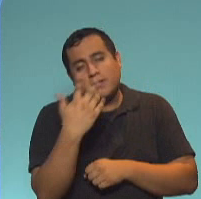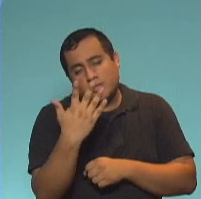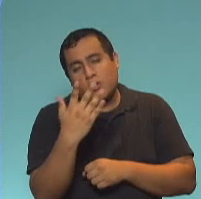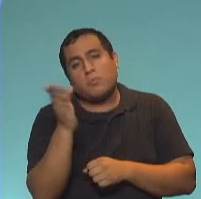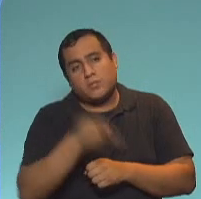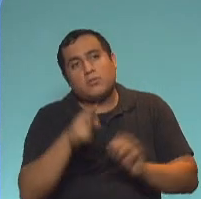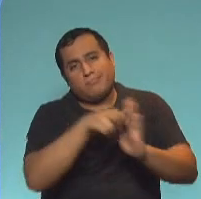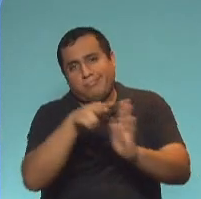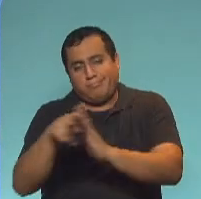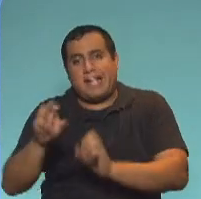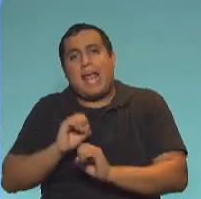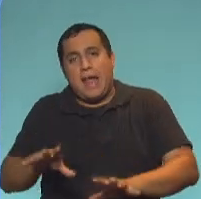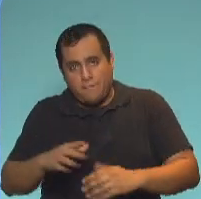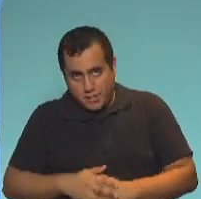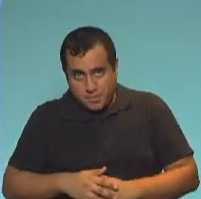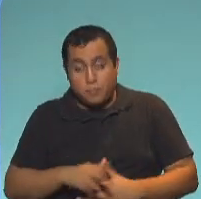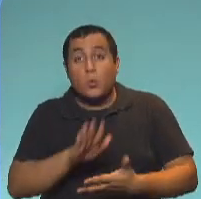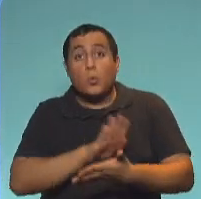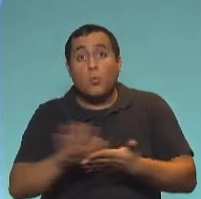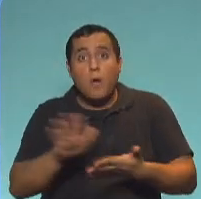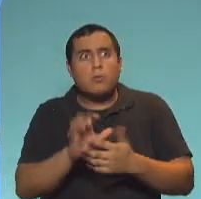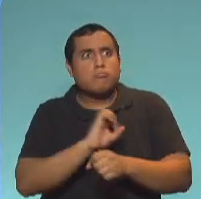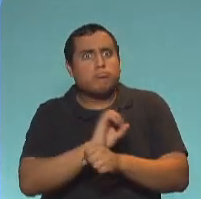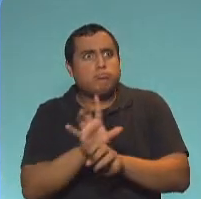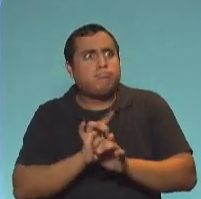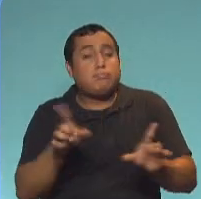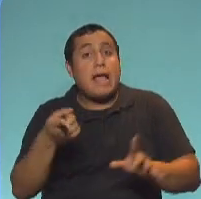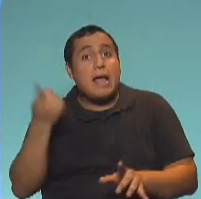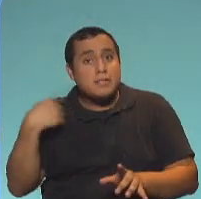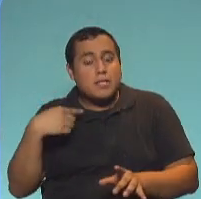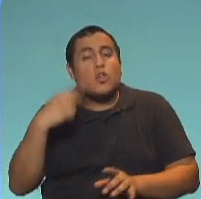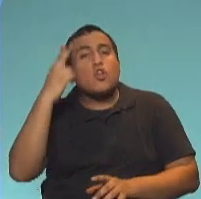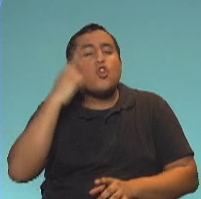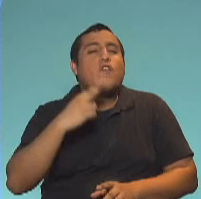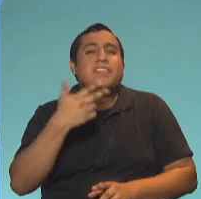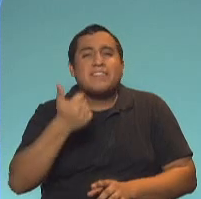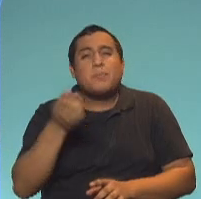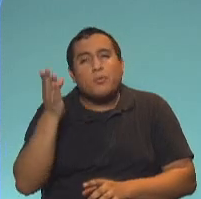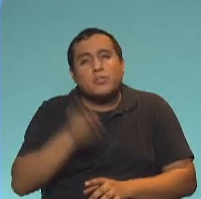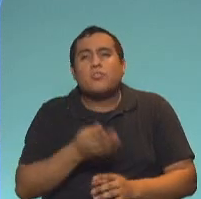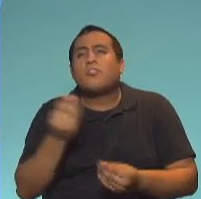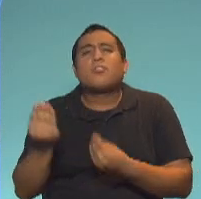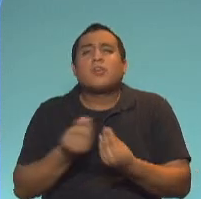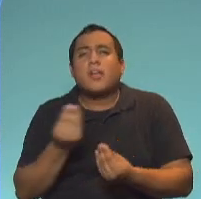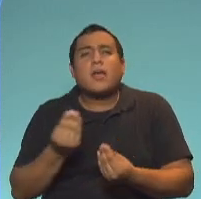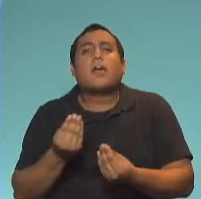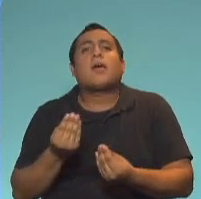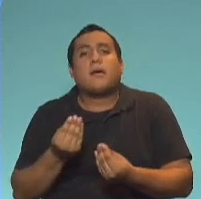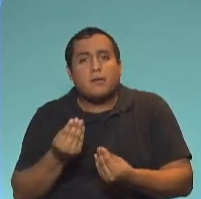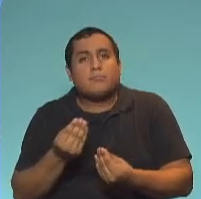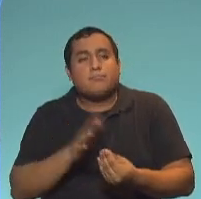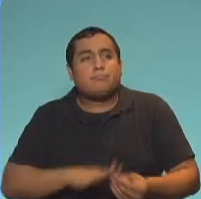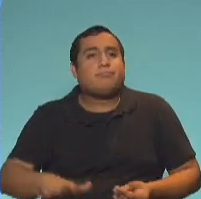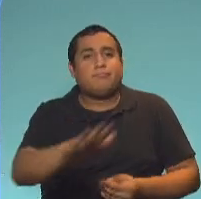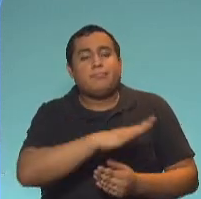intensiva los nuevos casos confirmados en el día de ayer el 96 por ciento corresponden a la región